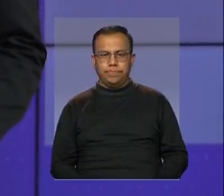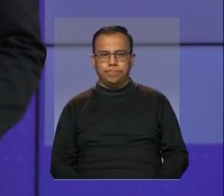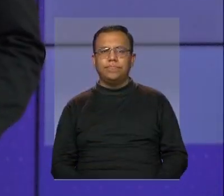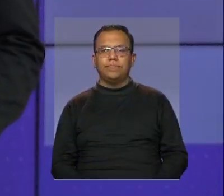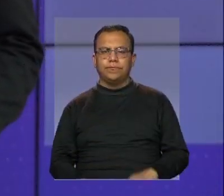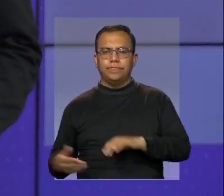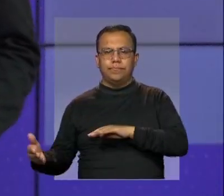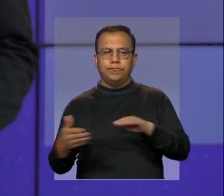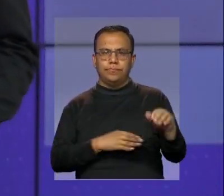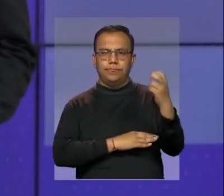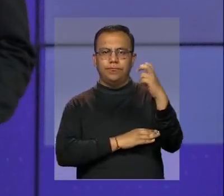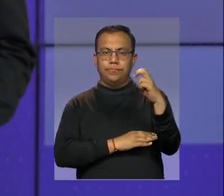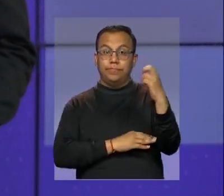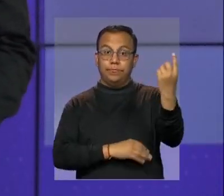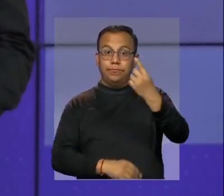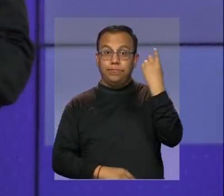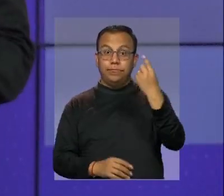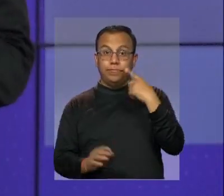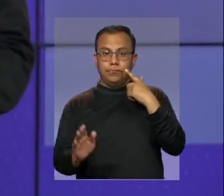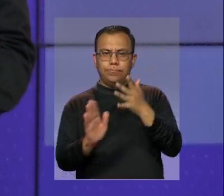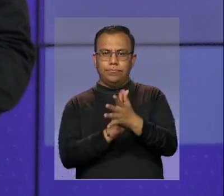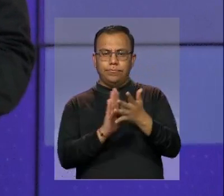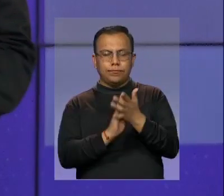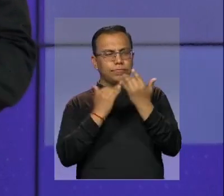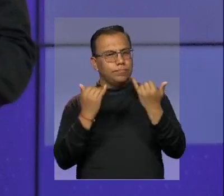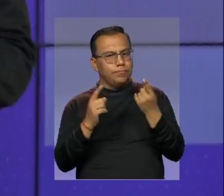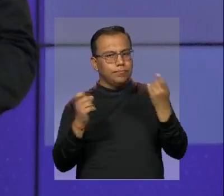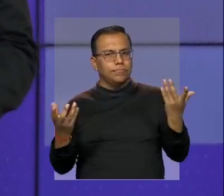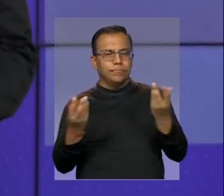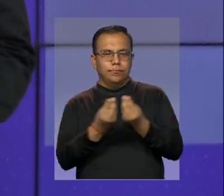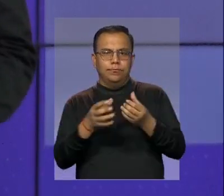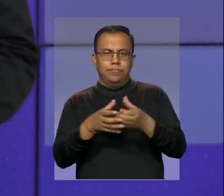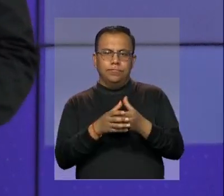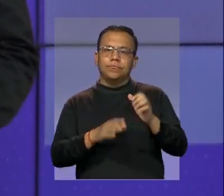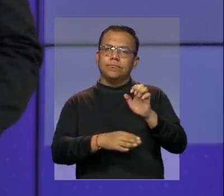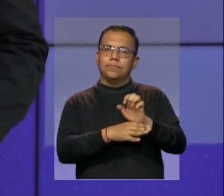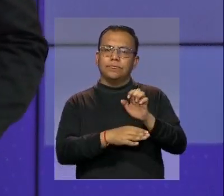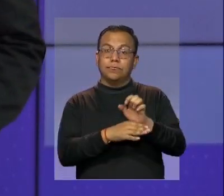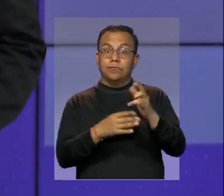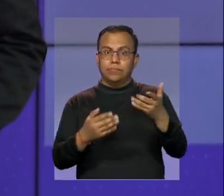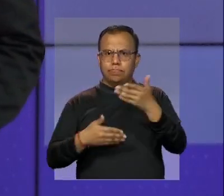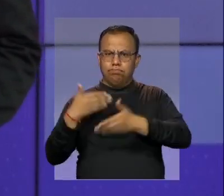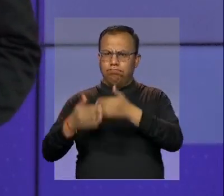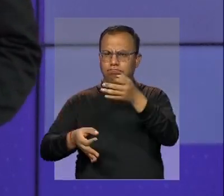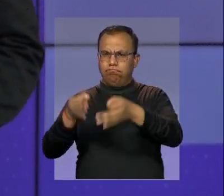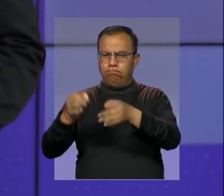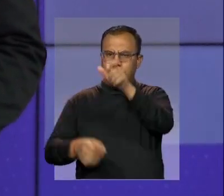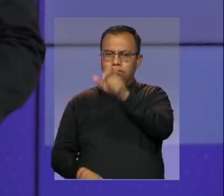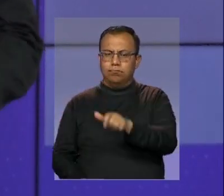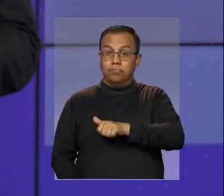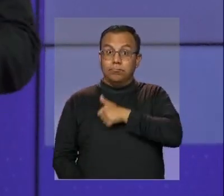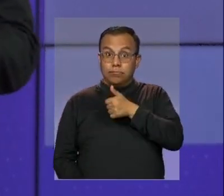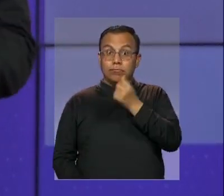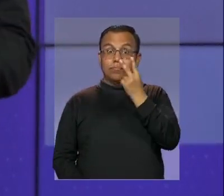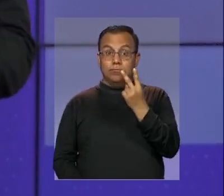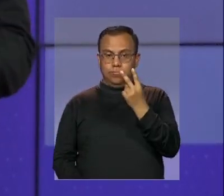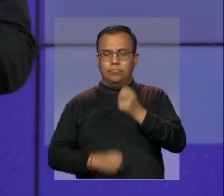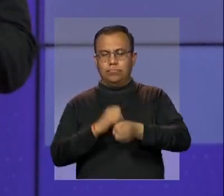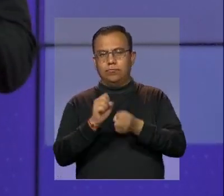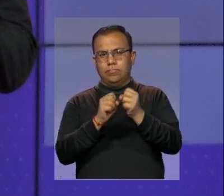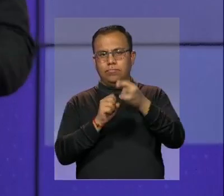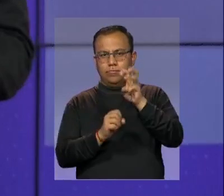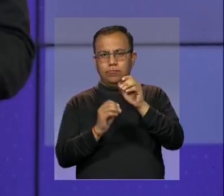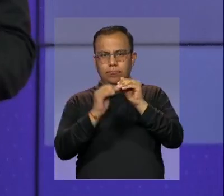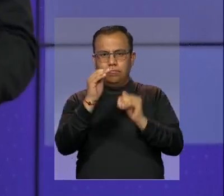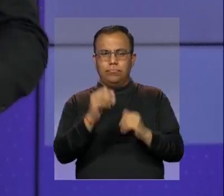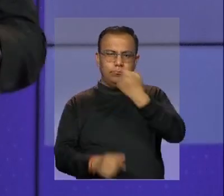a hablar de la Fiscalía General de la Nación, pero para otras noticias, porque este ente judicializó a una profesora que habría abusado de 2 menores en el